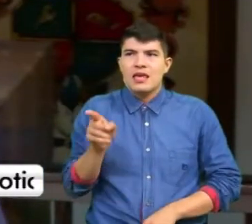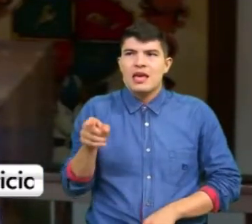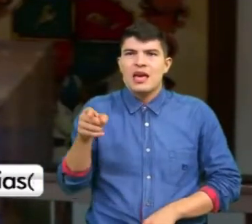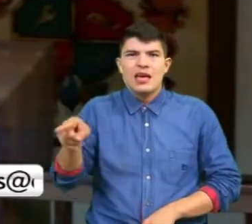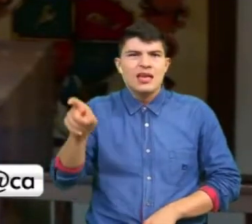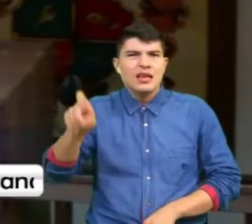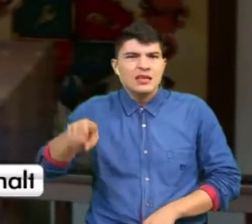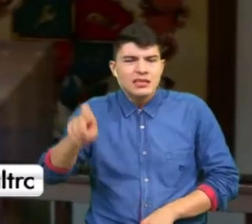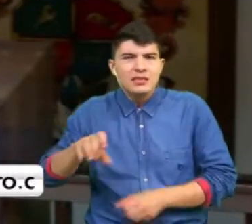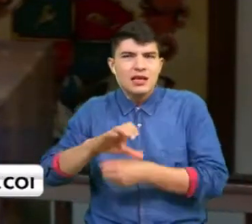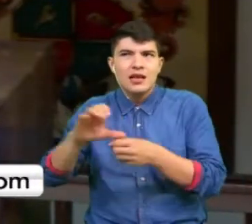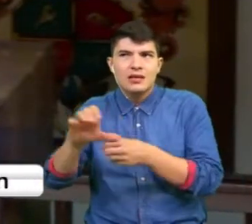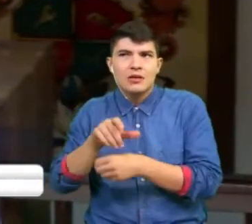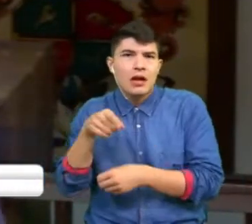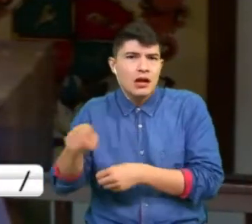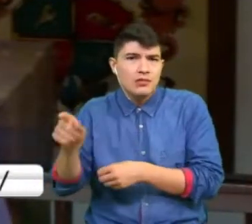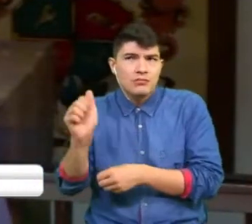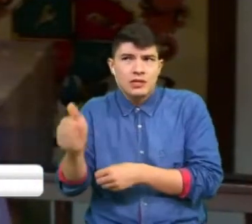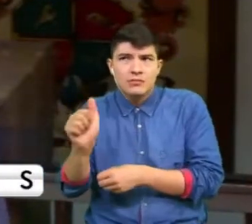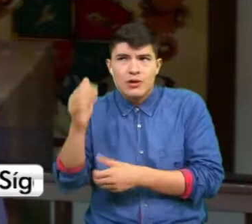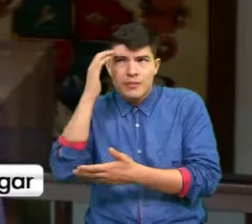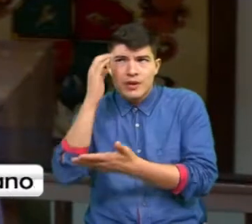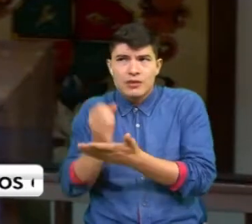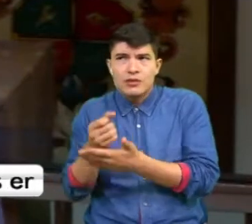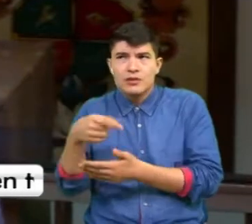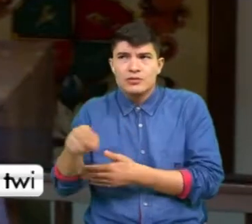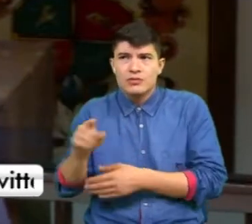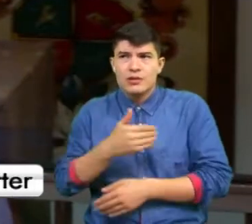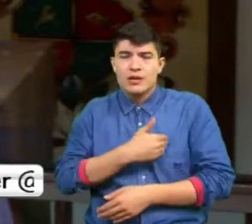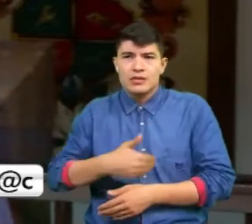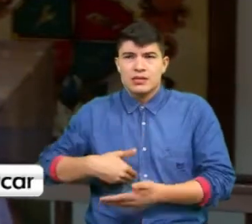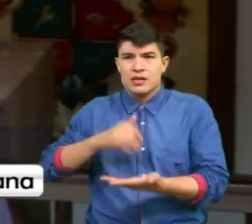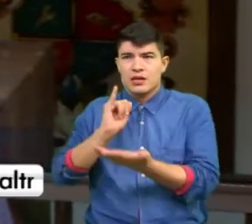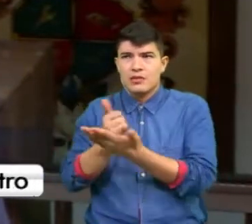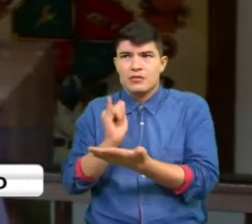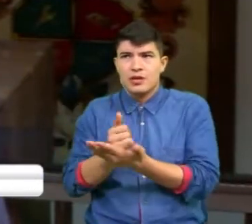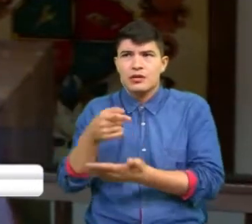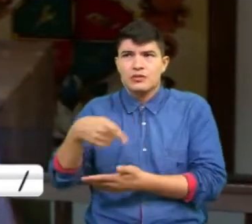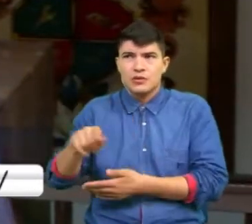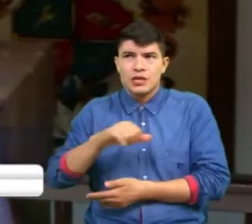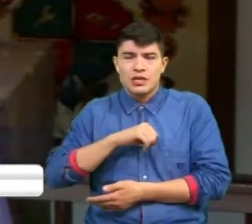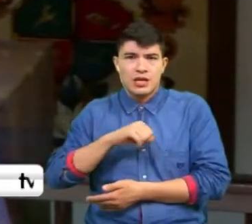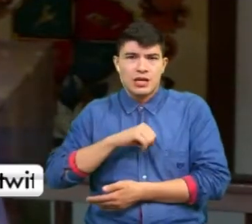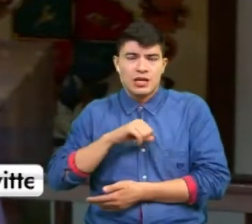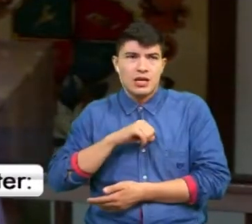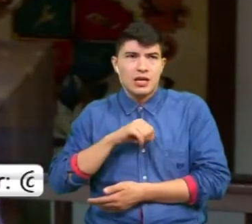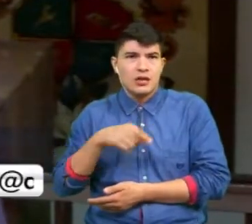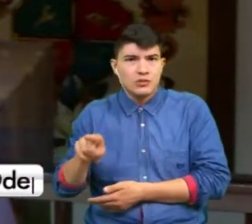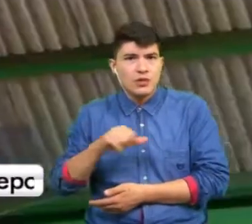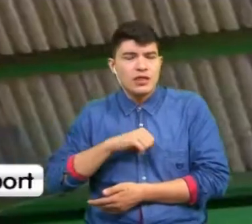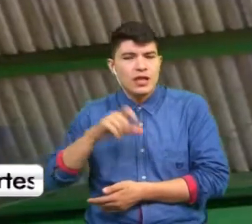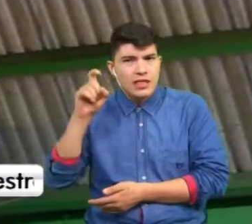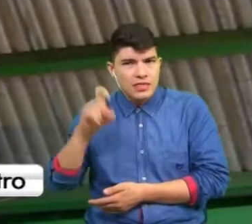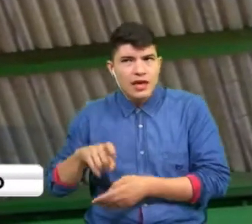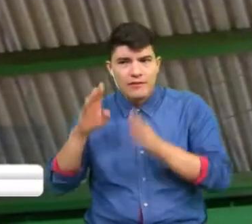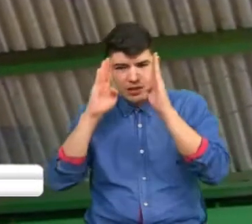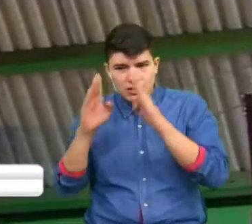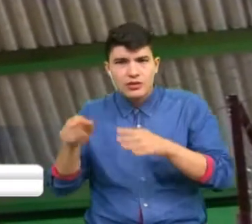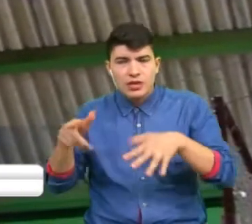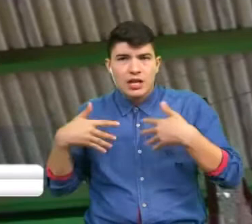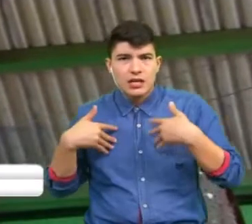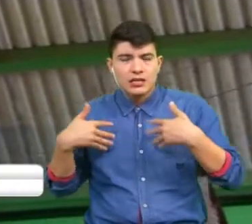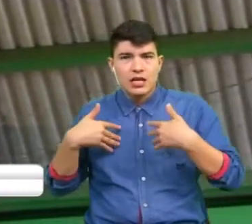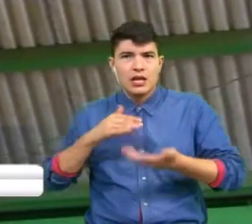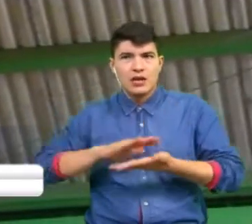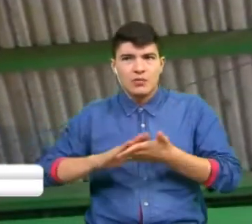la ciudad. Ese es el punto de vista de ella, el punto de vista del presidente de junta, que tiene que escuchar a diario las quejas de su